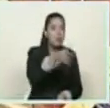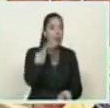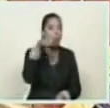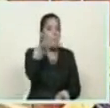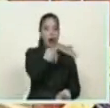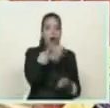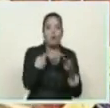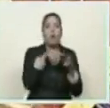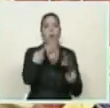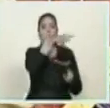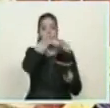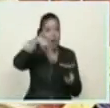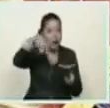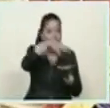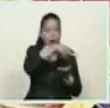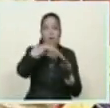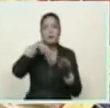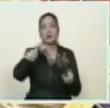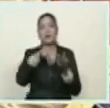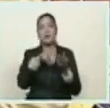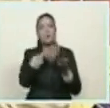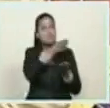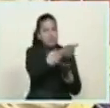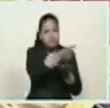plaza por plaza